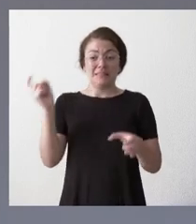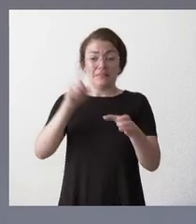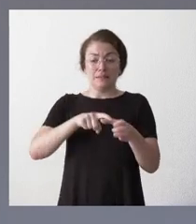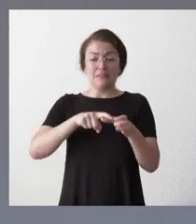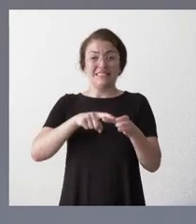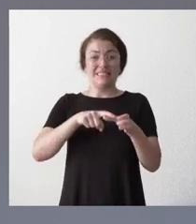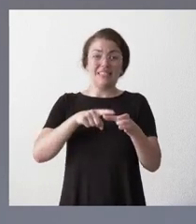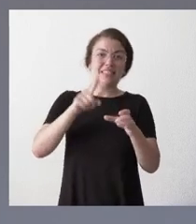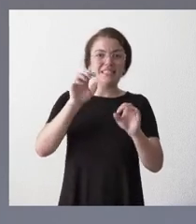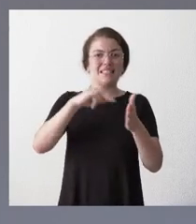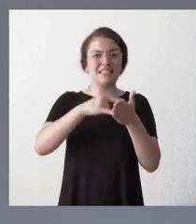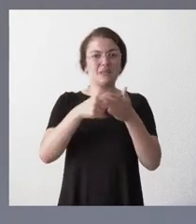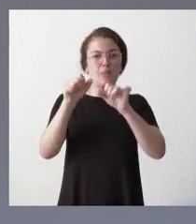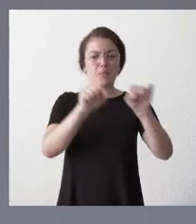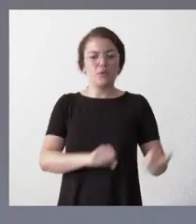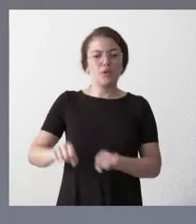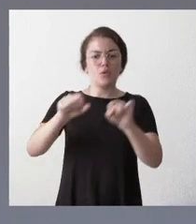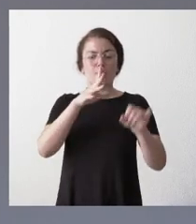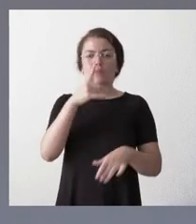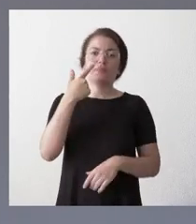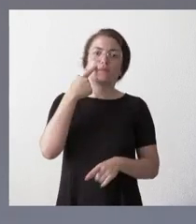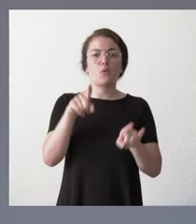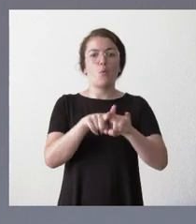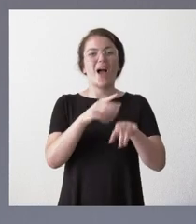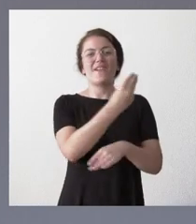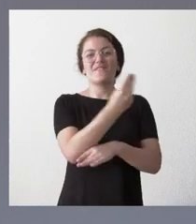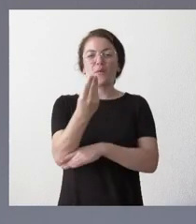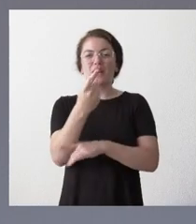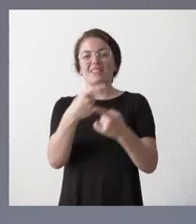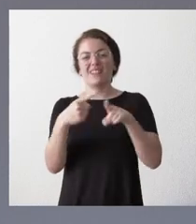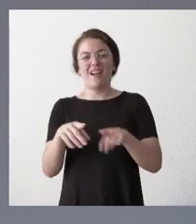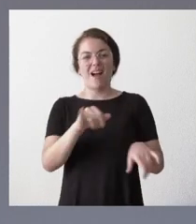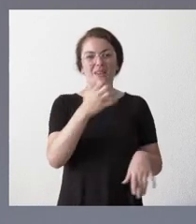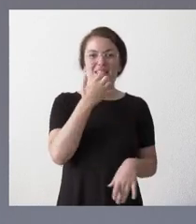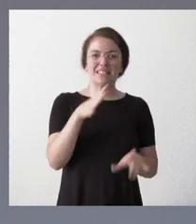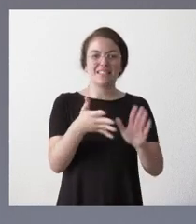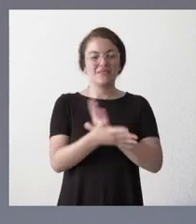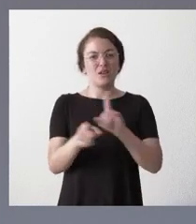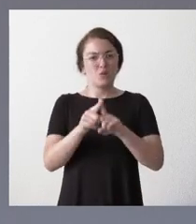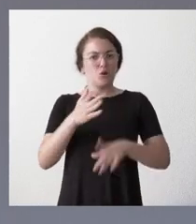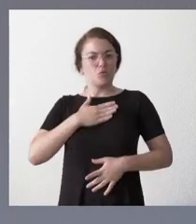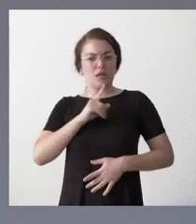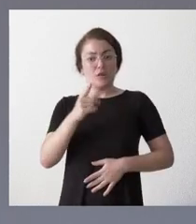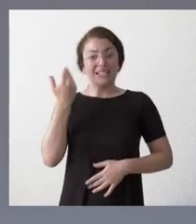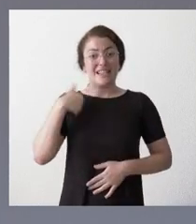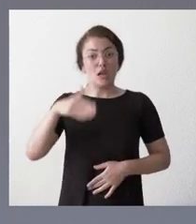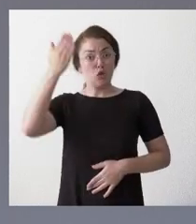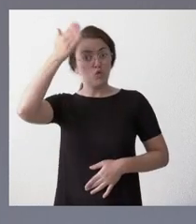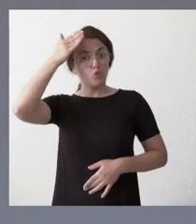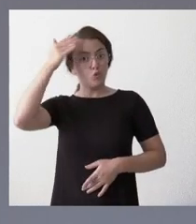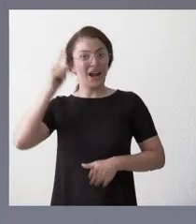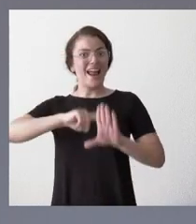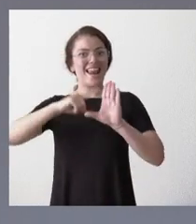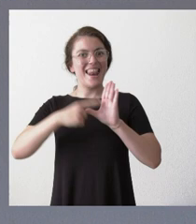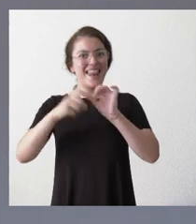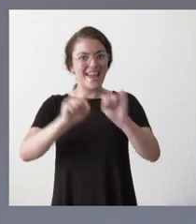que contempla diferentes figuras, no solo es la tutela de los menores. Venían con una tutora legal, que era